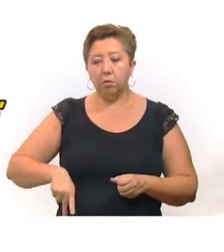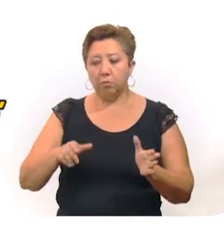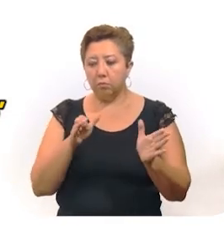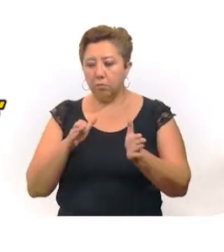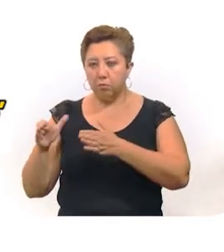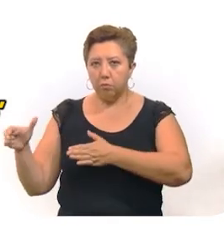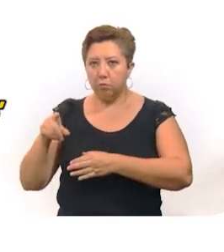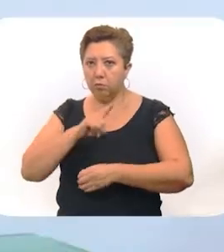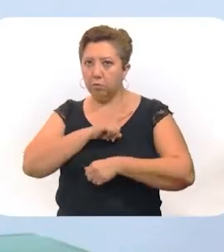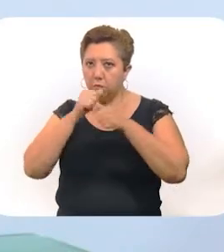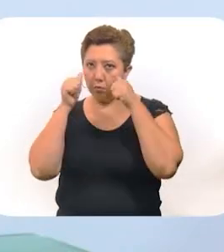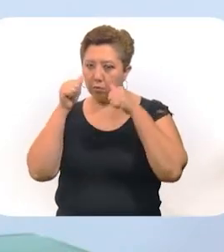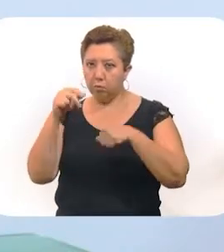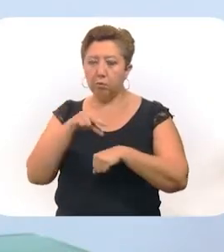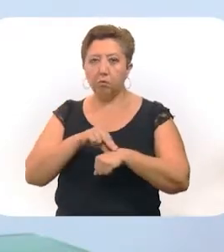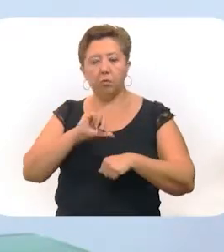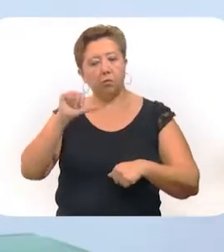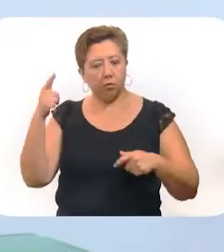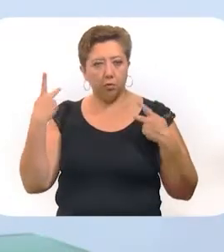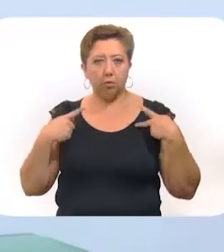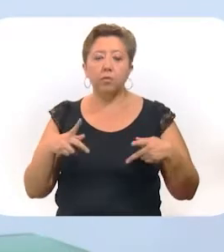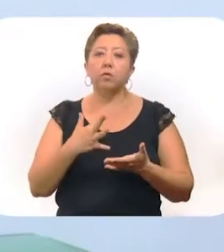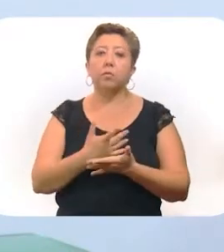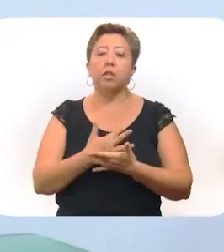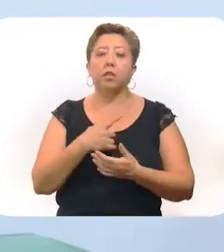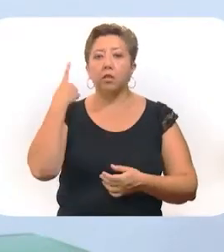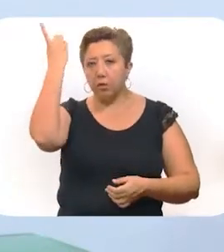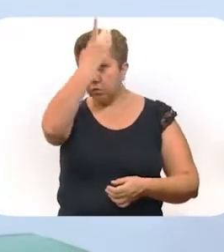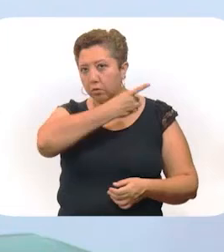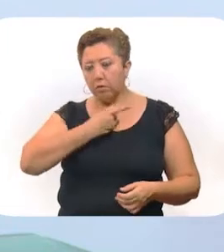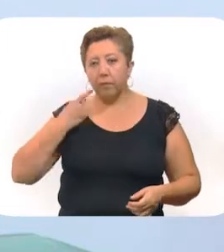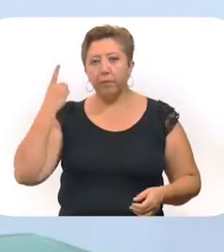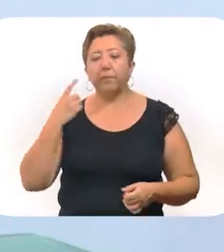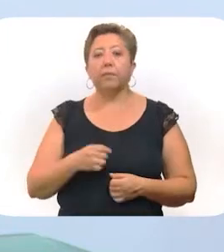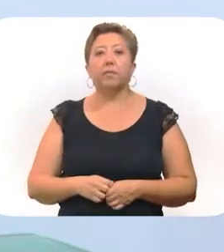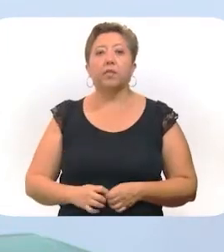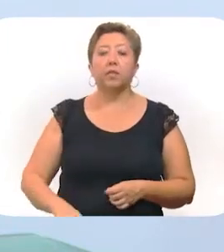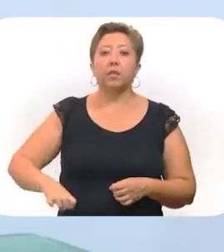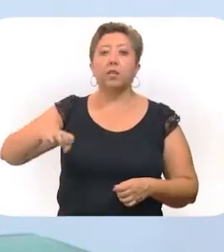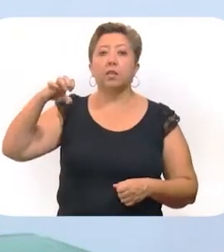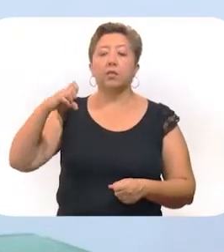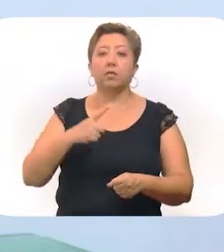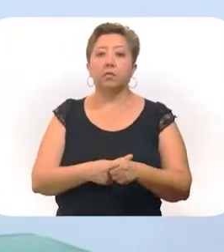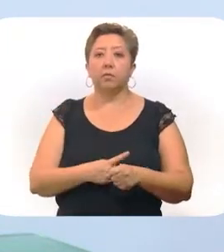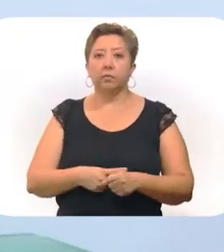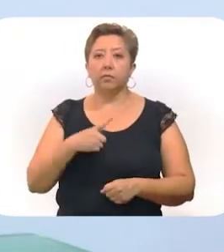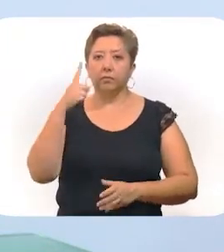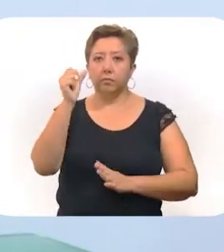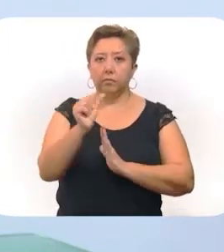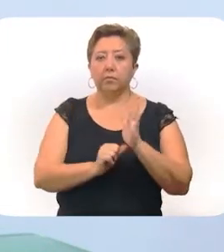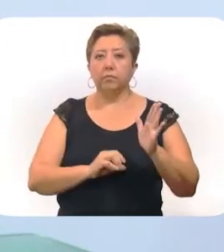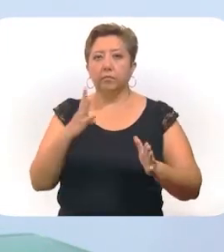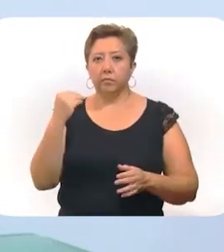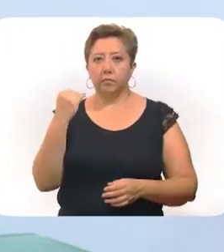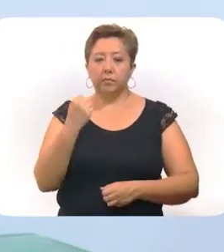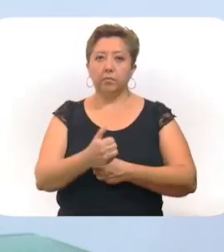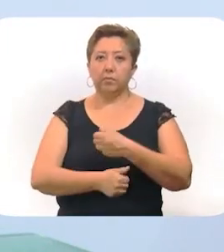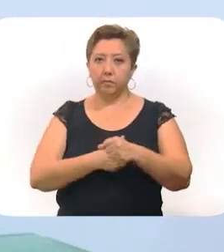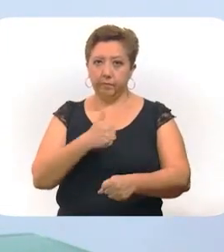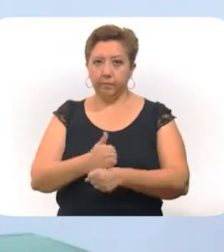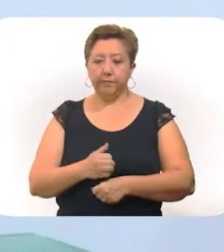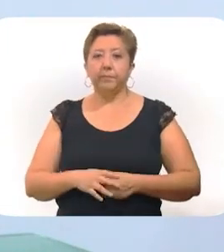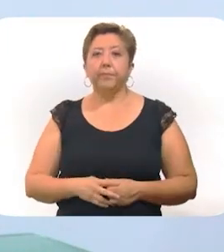en aislamiento total. Hay otros pacientes a la espera de diagnóstico. El rango de edad de los casos es de 1 mes a 99